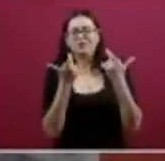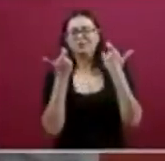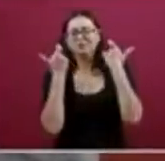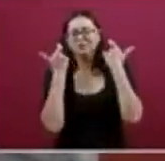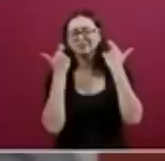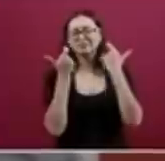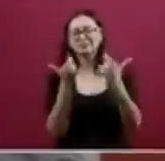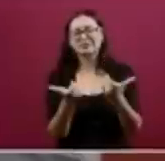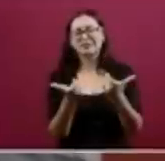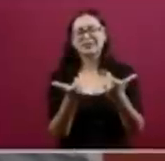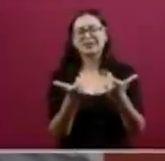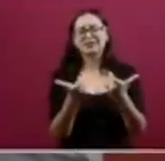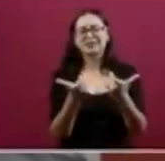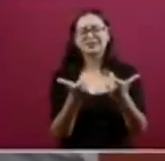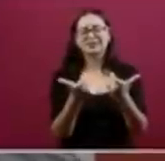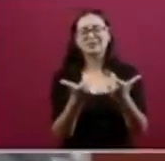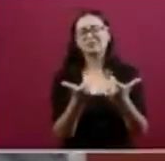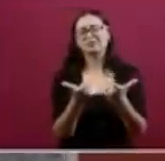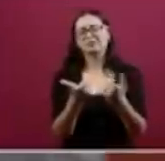manejaban